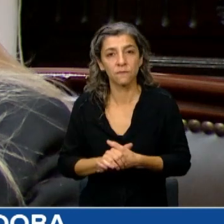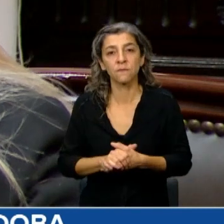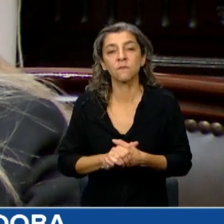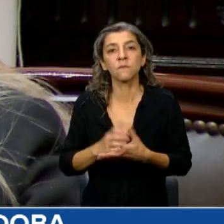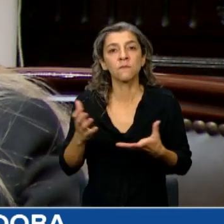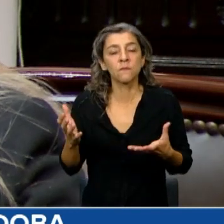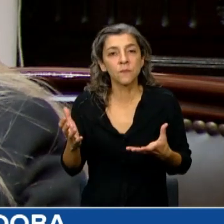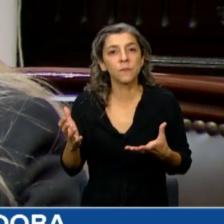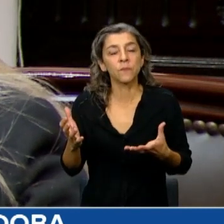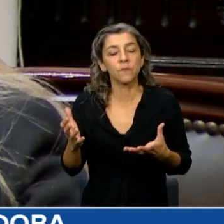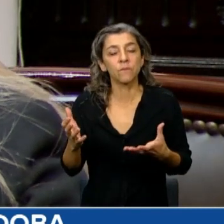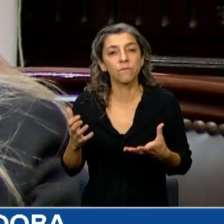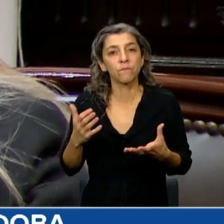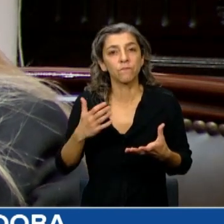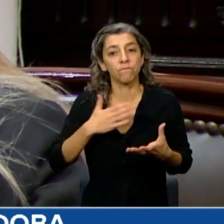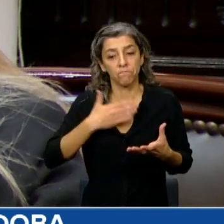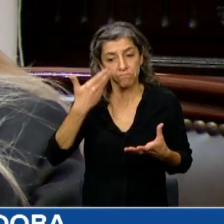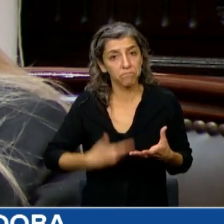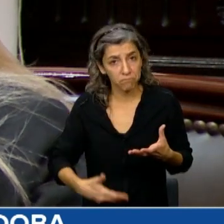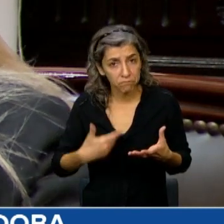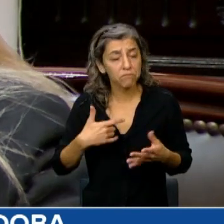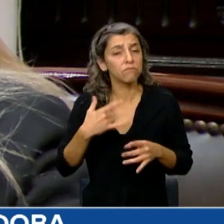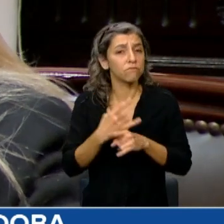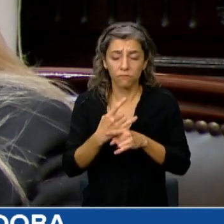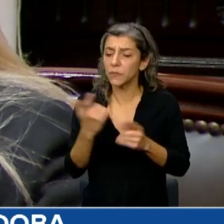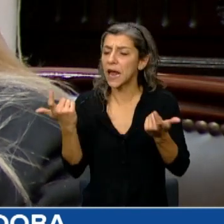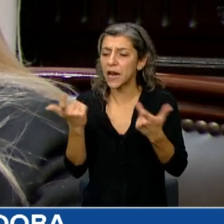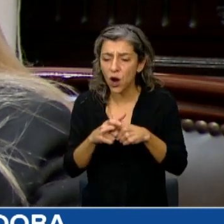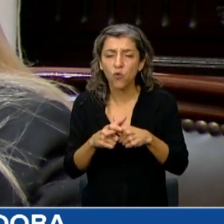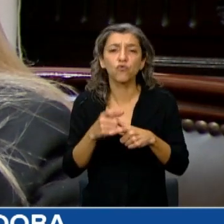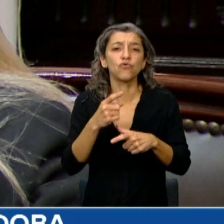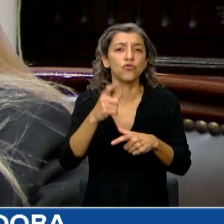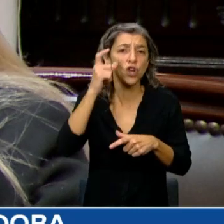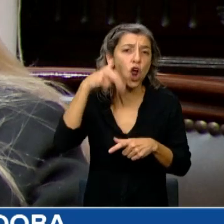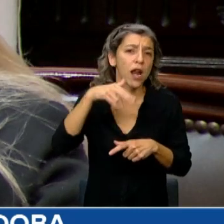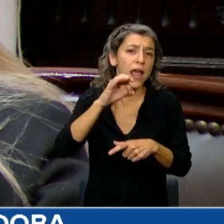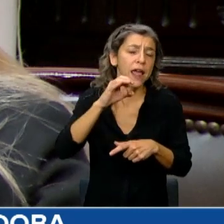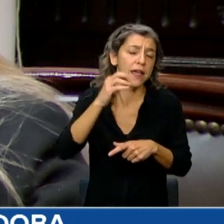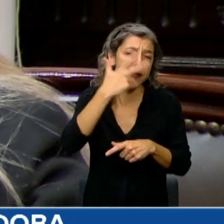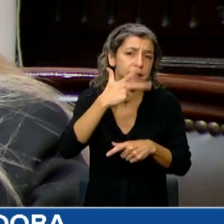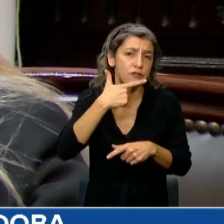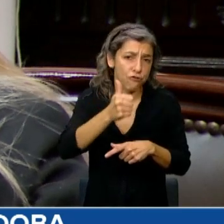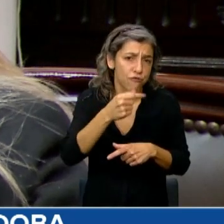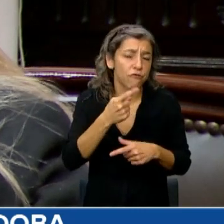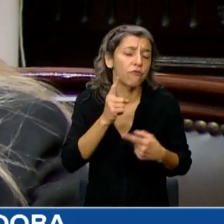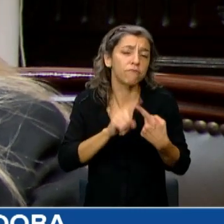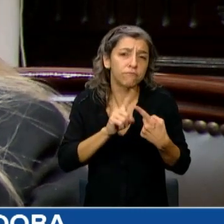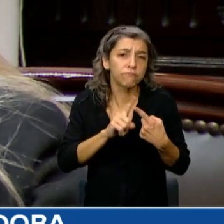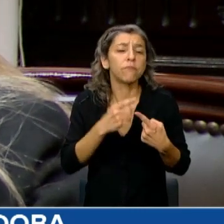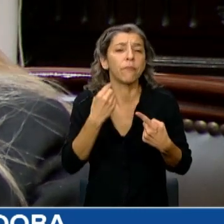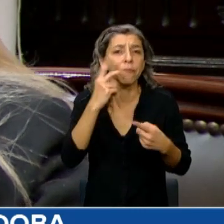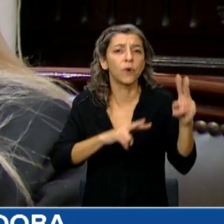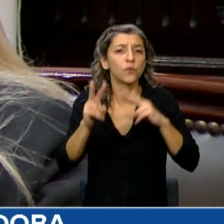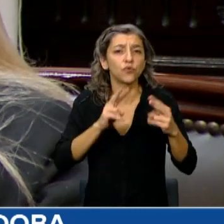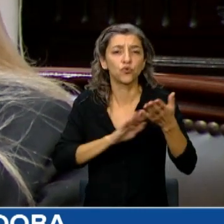Quien les habla ha tenido constantemente reuniones con el ENOSA con la intención de llegar a una